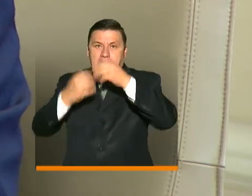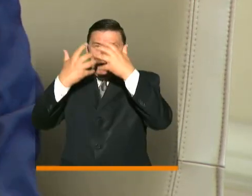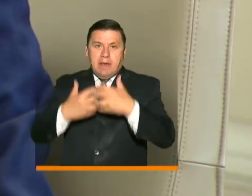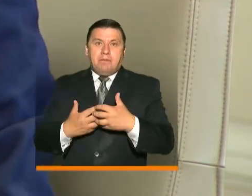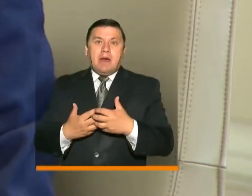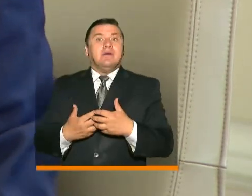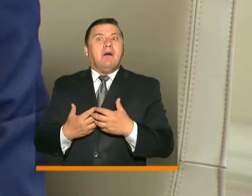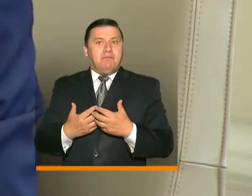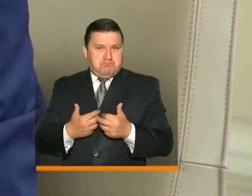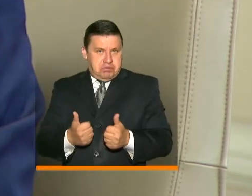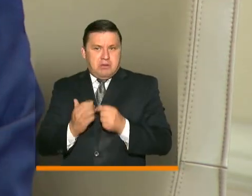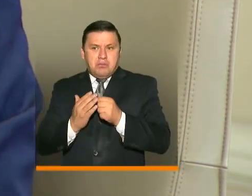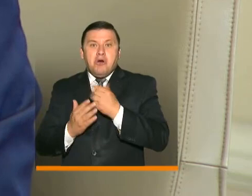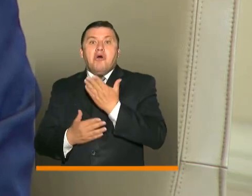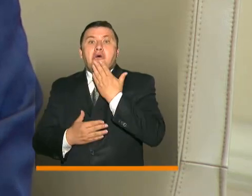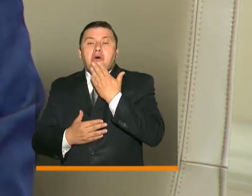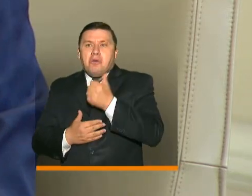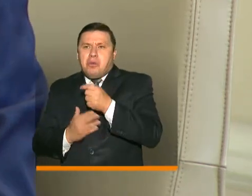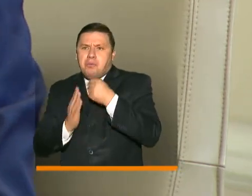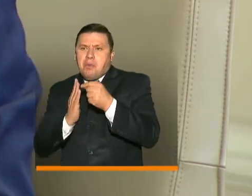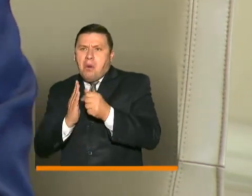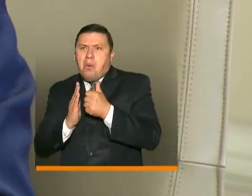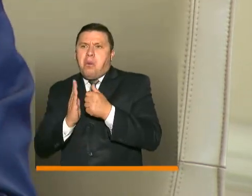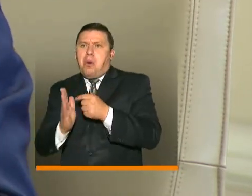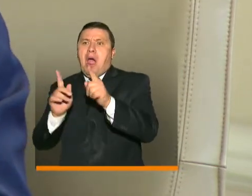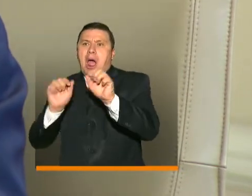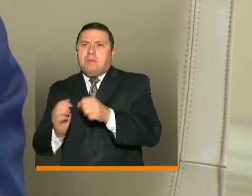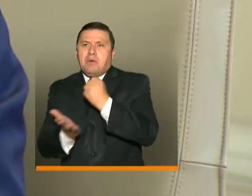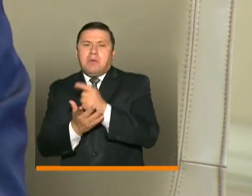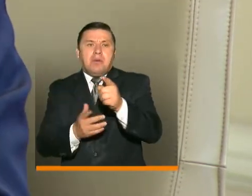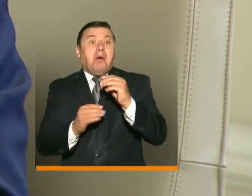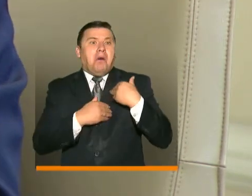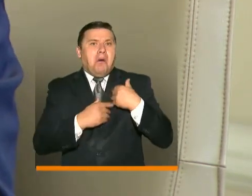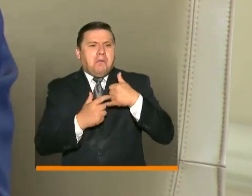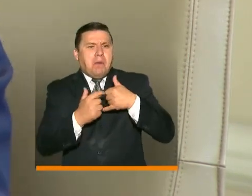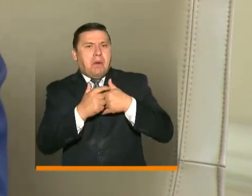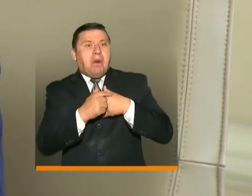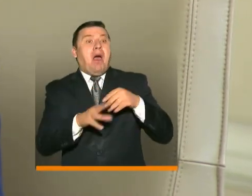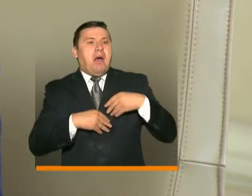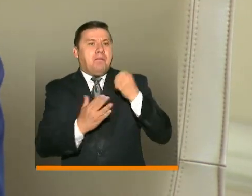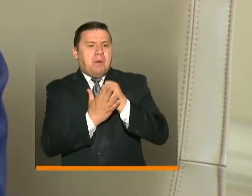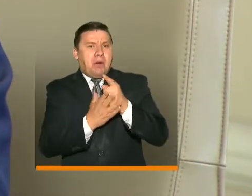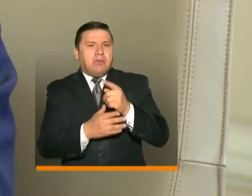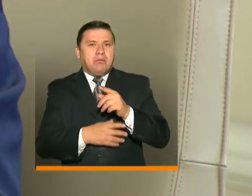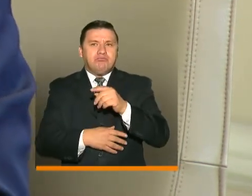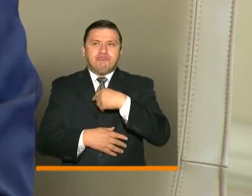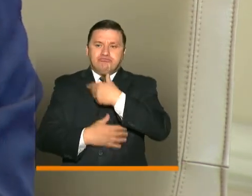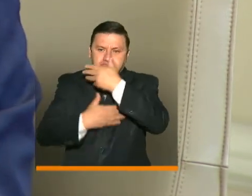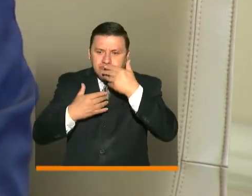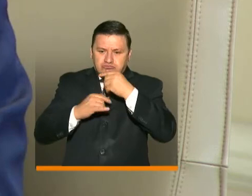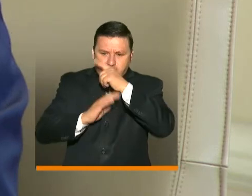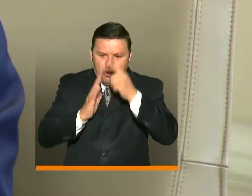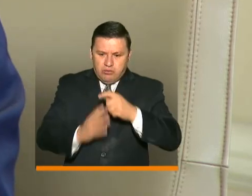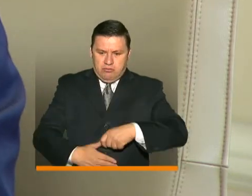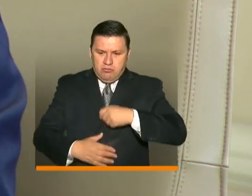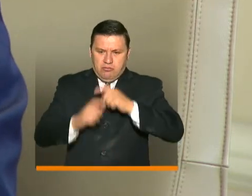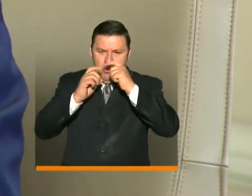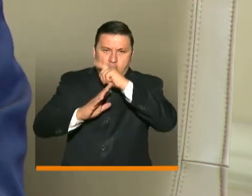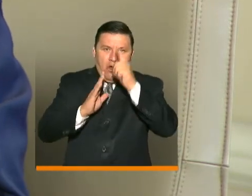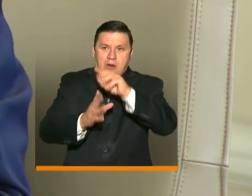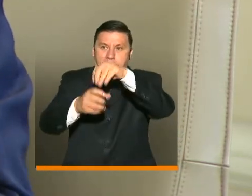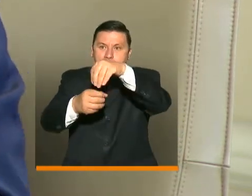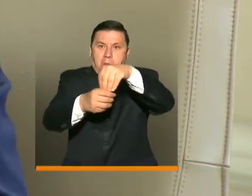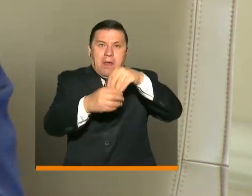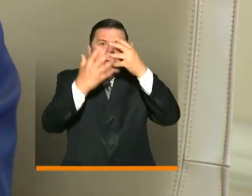que la reactivación sigue en marcha, presidente, con esa dosis de responsabilidad y de disciplina. Y yo quiero compartir con